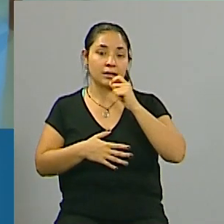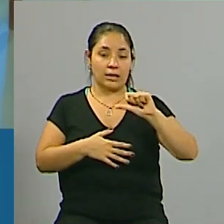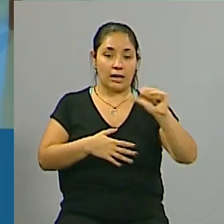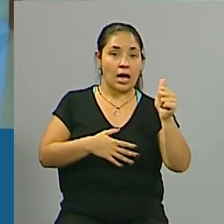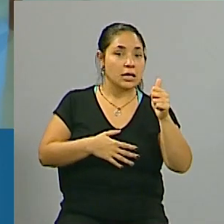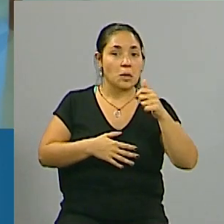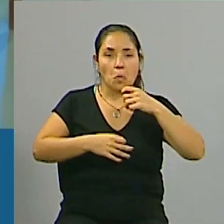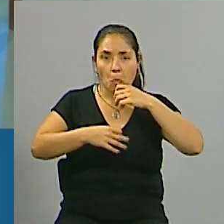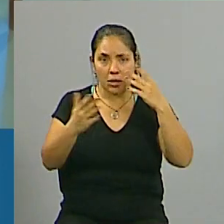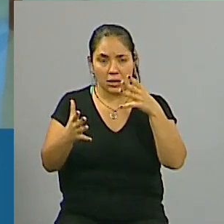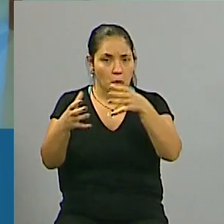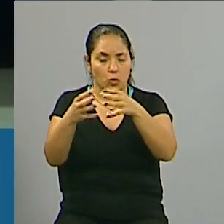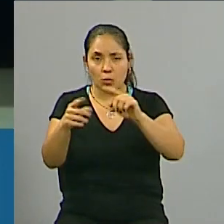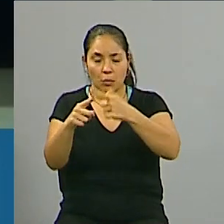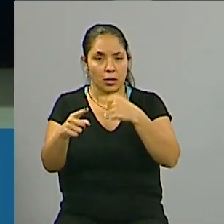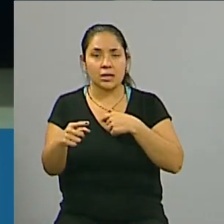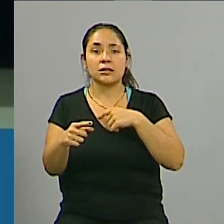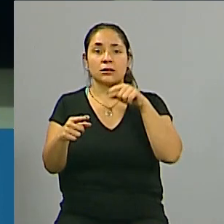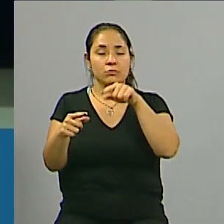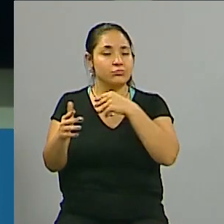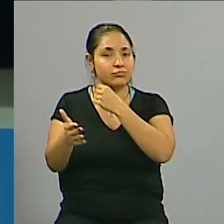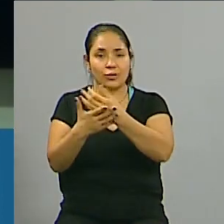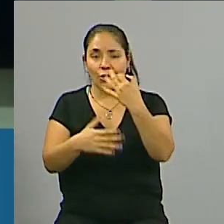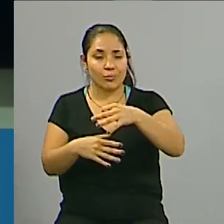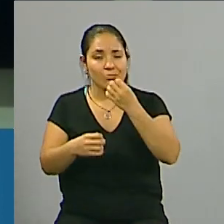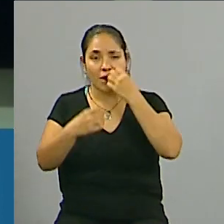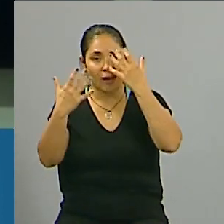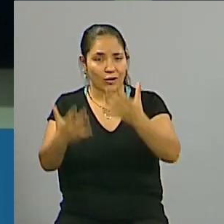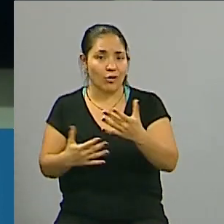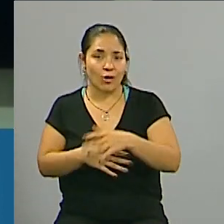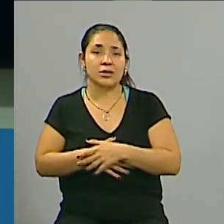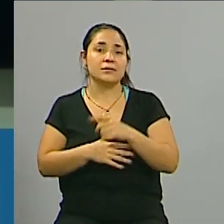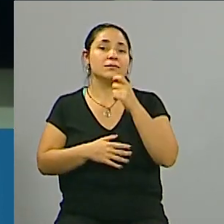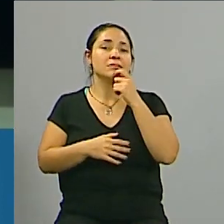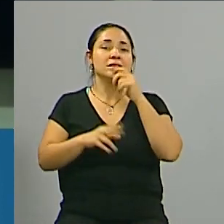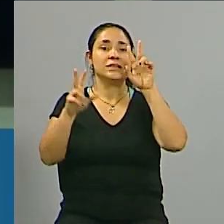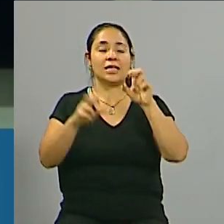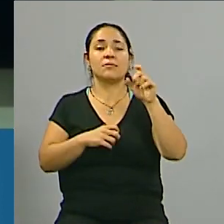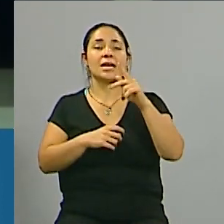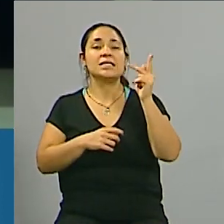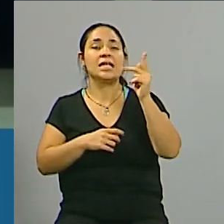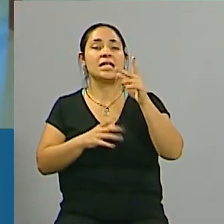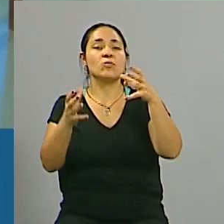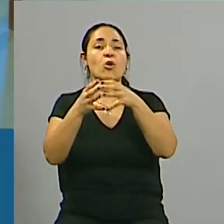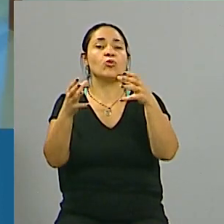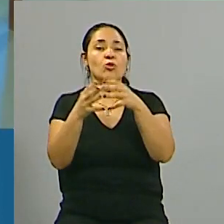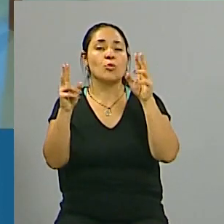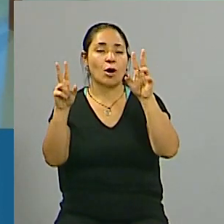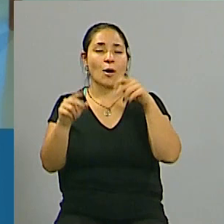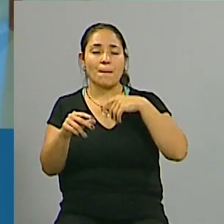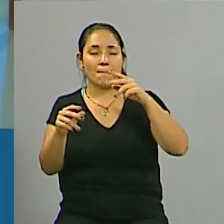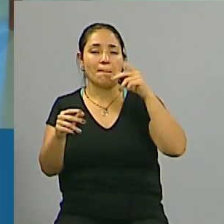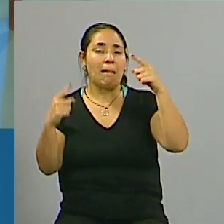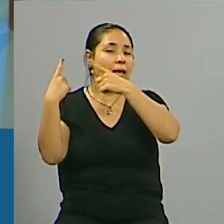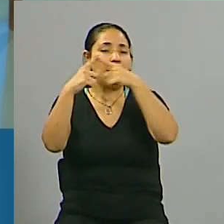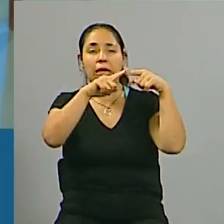en octubre de este año, mejore esta situación. Las peleas internas del kirchnerismo a nivel nacional nos está llevando a eso, pero sí es un punto en el